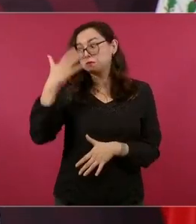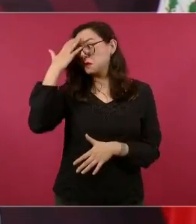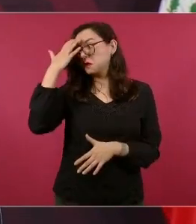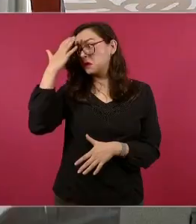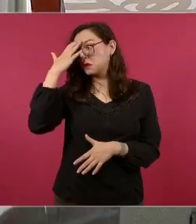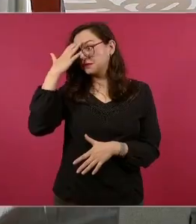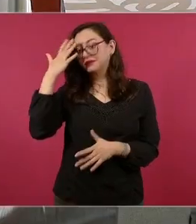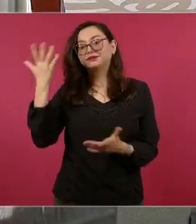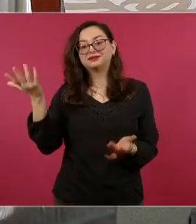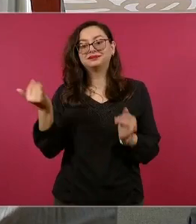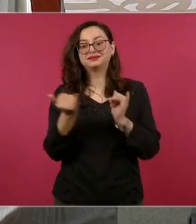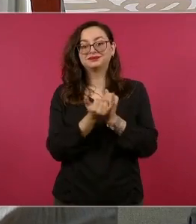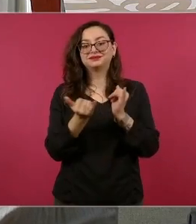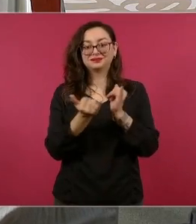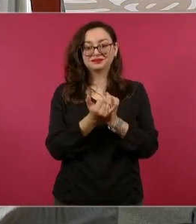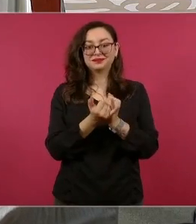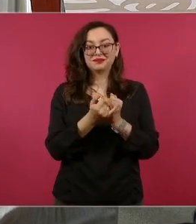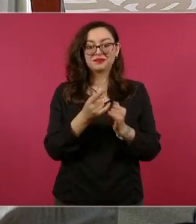en Stanford,